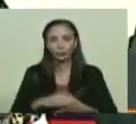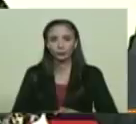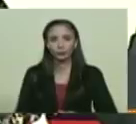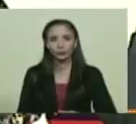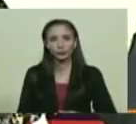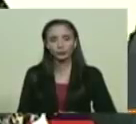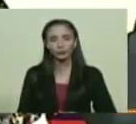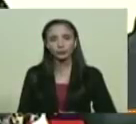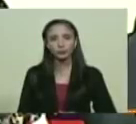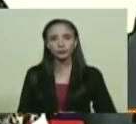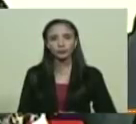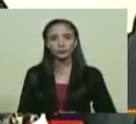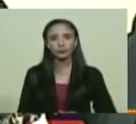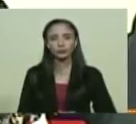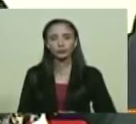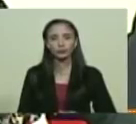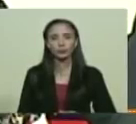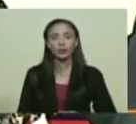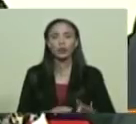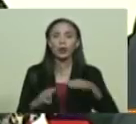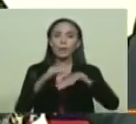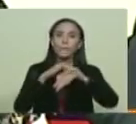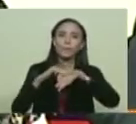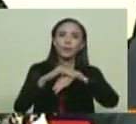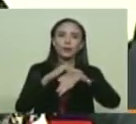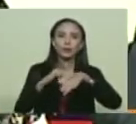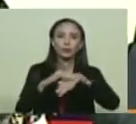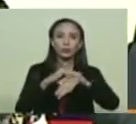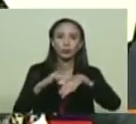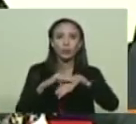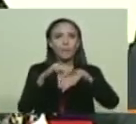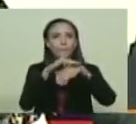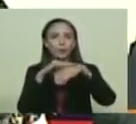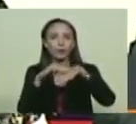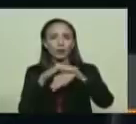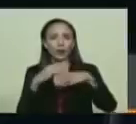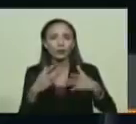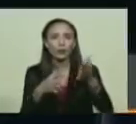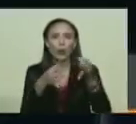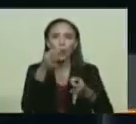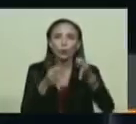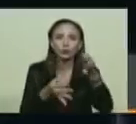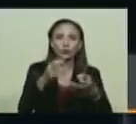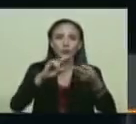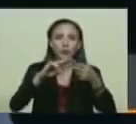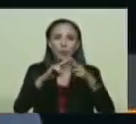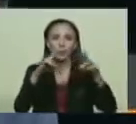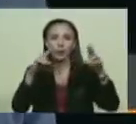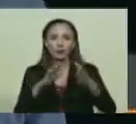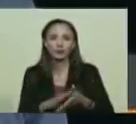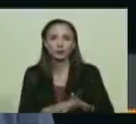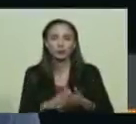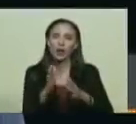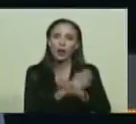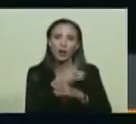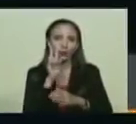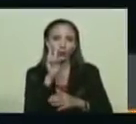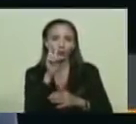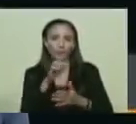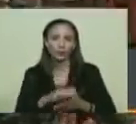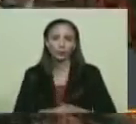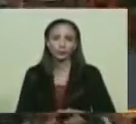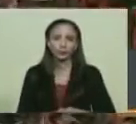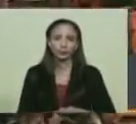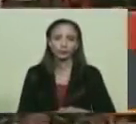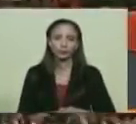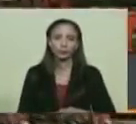compañero ministro Mayor General Reverol Torres, ministro de Interior, Justicia y